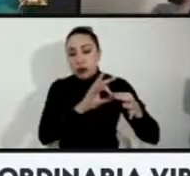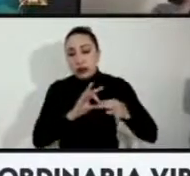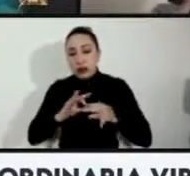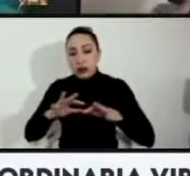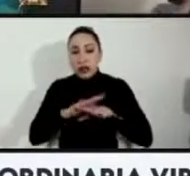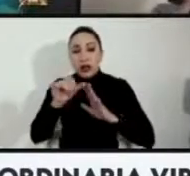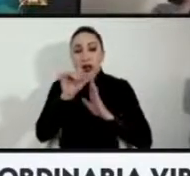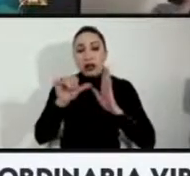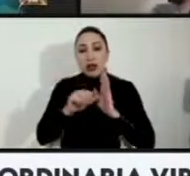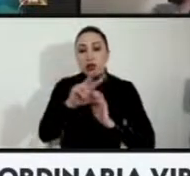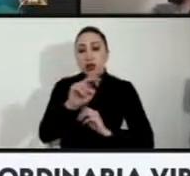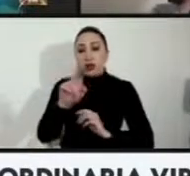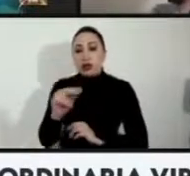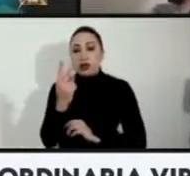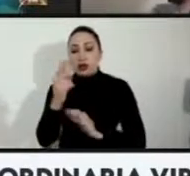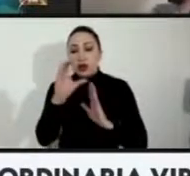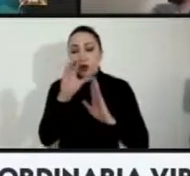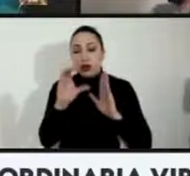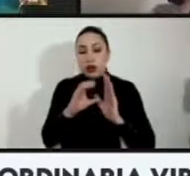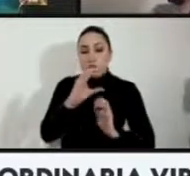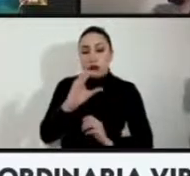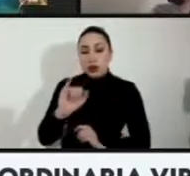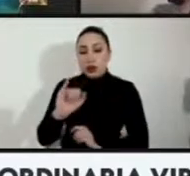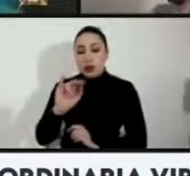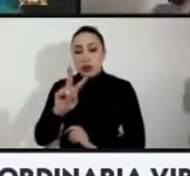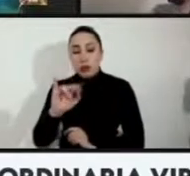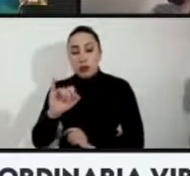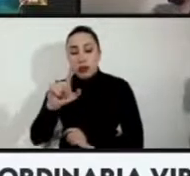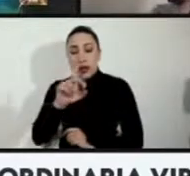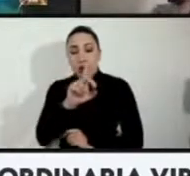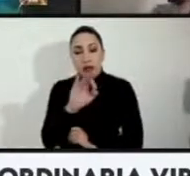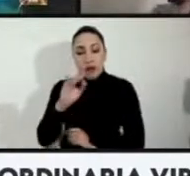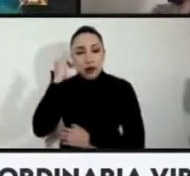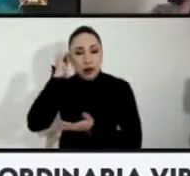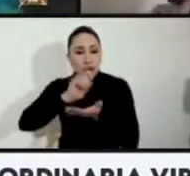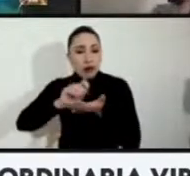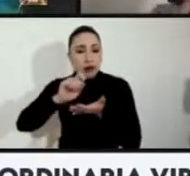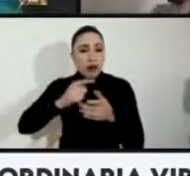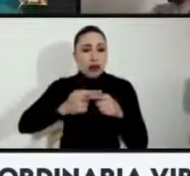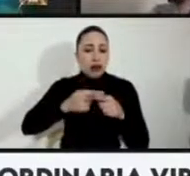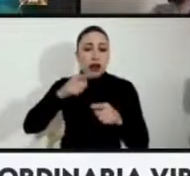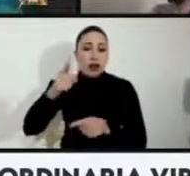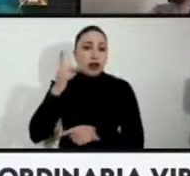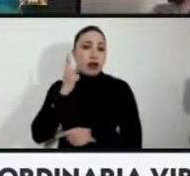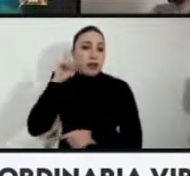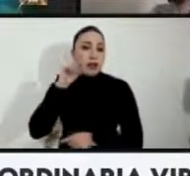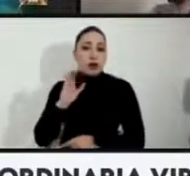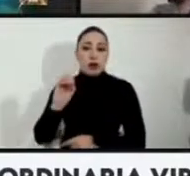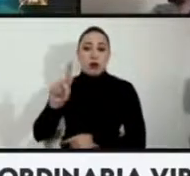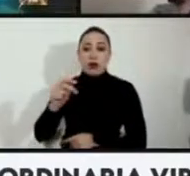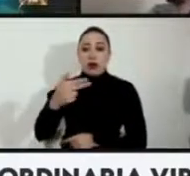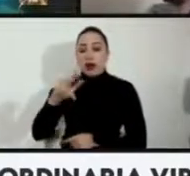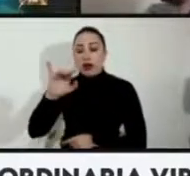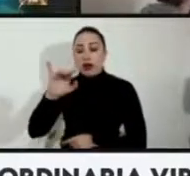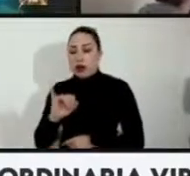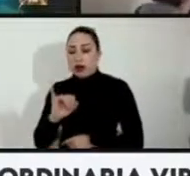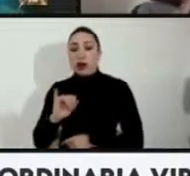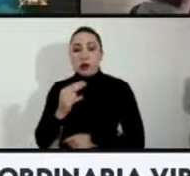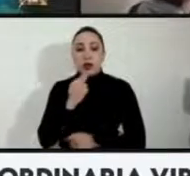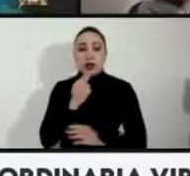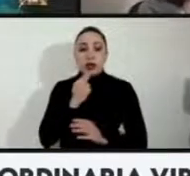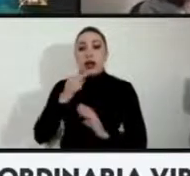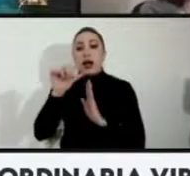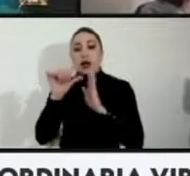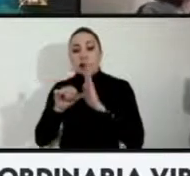del Código Civil para el Distrito Federal, suscrita por la diputada Leonor Gómez Otegui, con fundamento en lo dispuesto por el numeral artículo 31, numeral